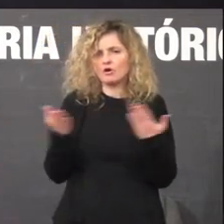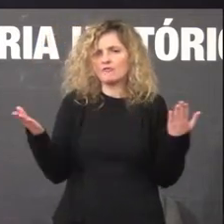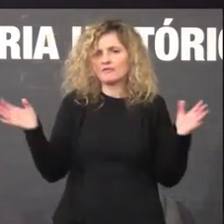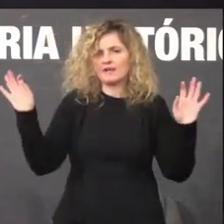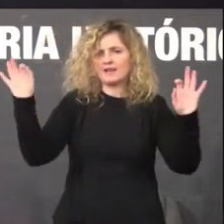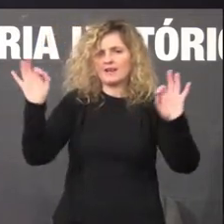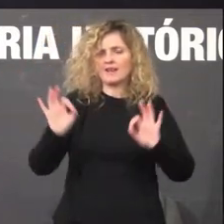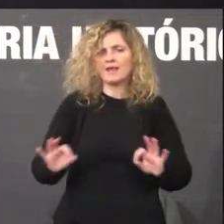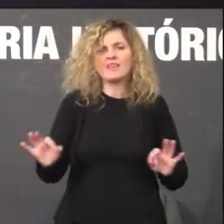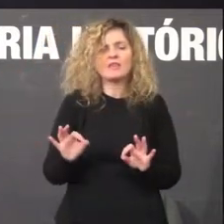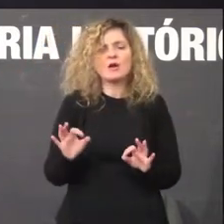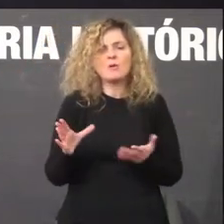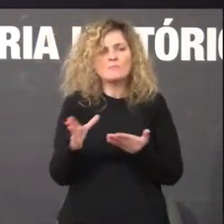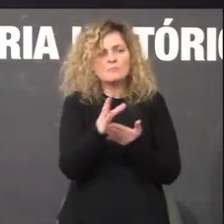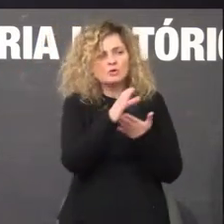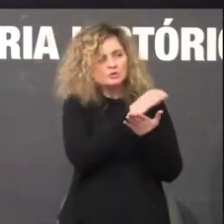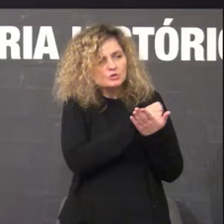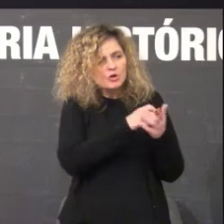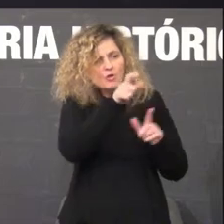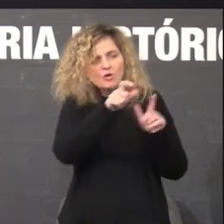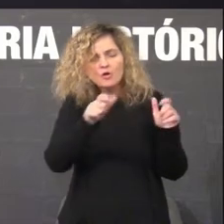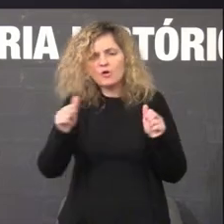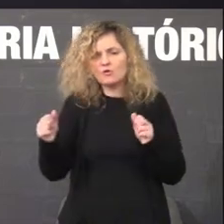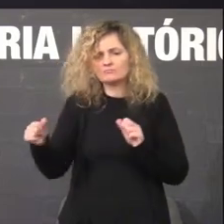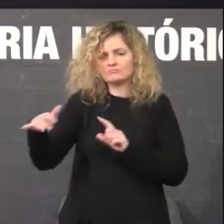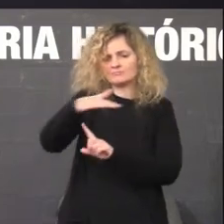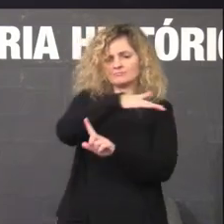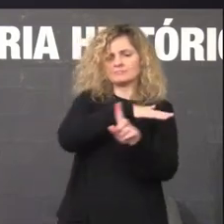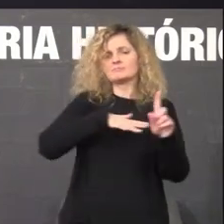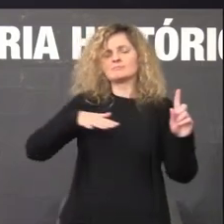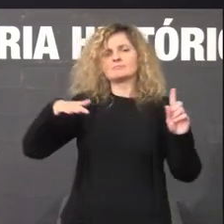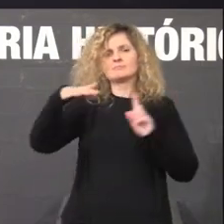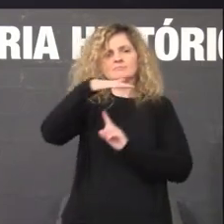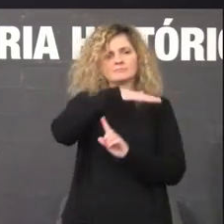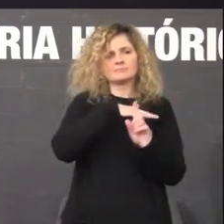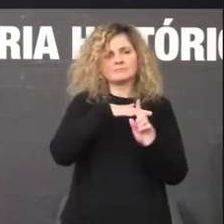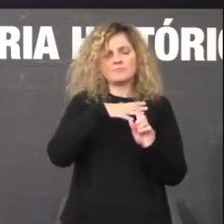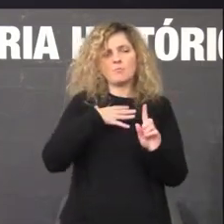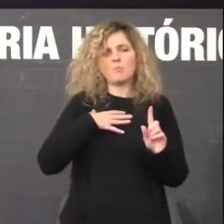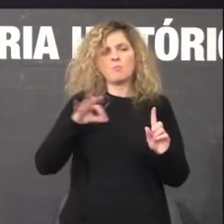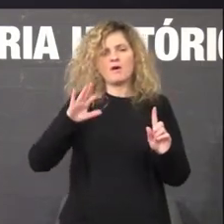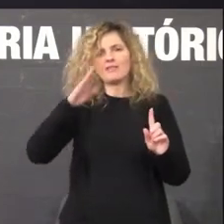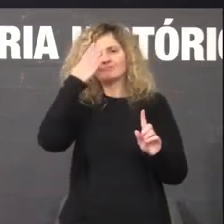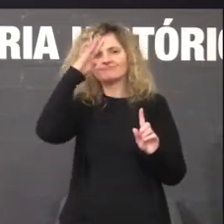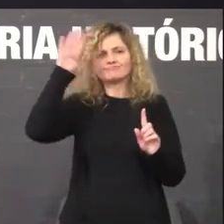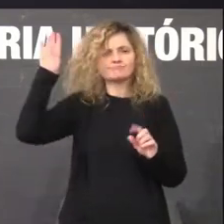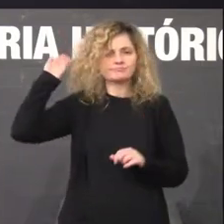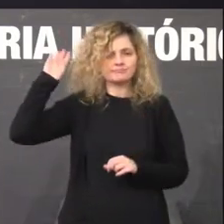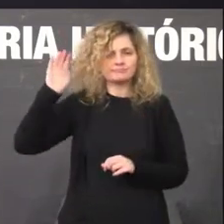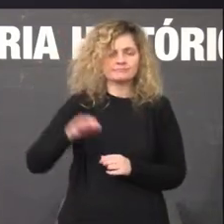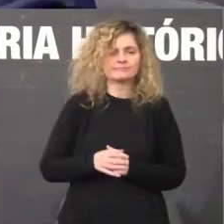nadie, porque todas las personas que están a su alrededor le pueden traicionar.